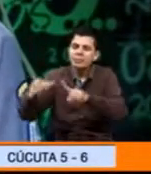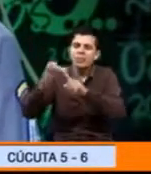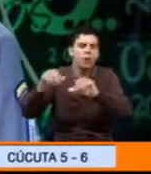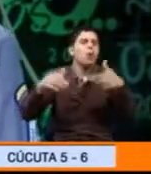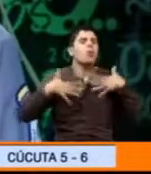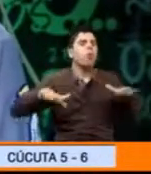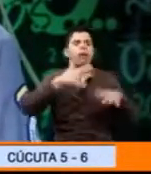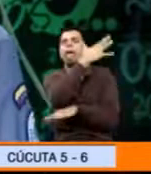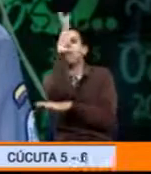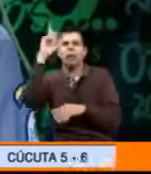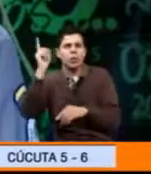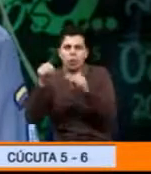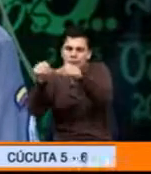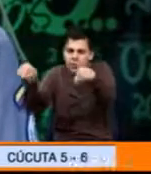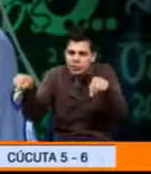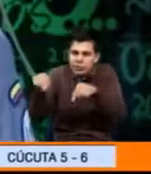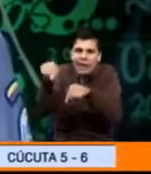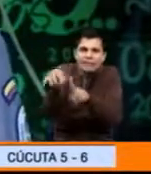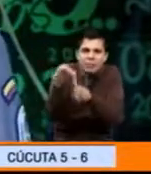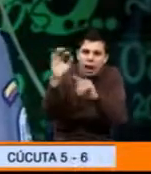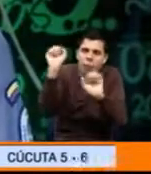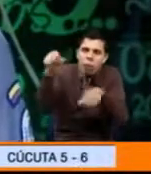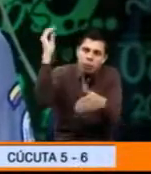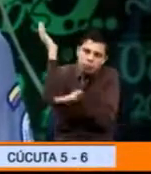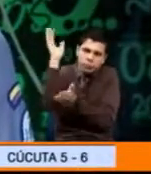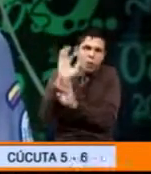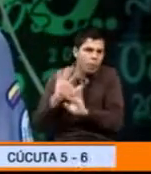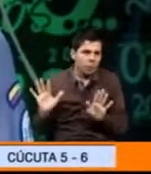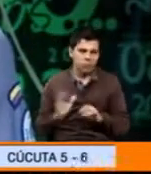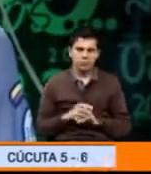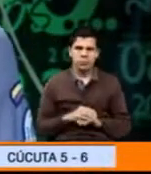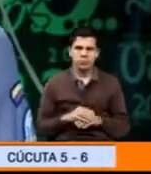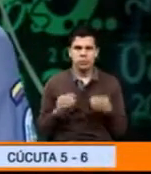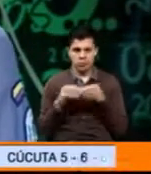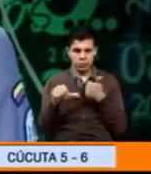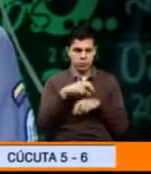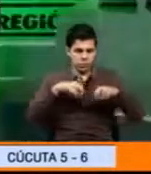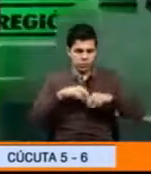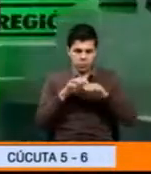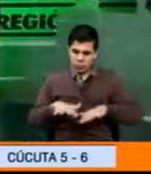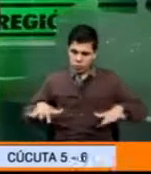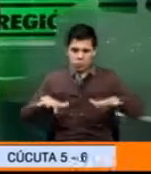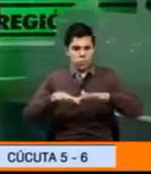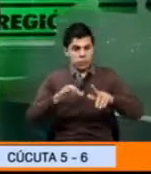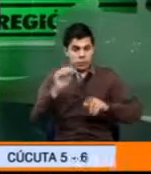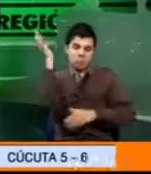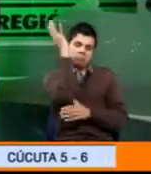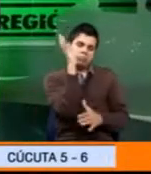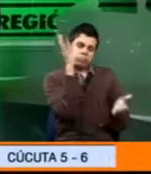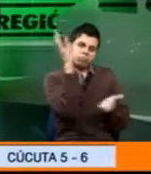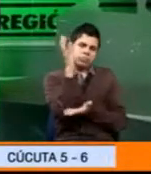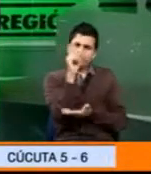que son exóticas para nosotros, pero que se pueden crear esas plantaciones afuera de los parques y que se siembren unas especies